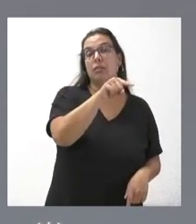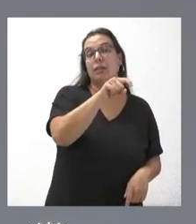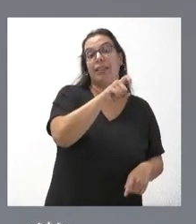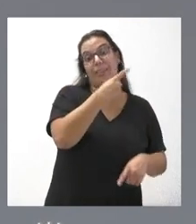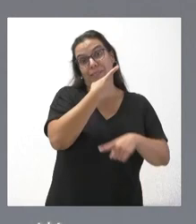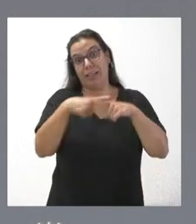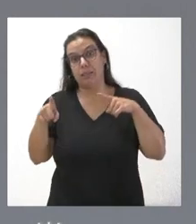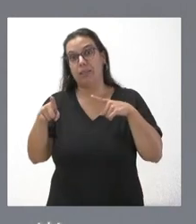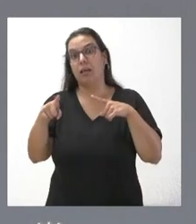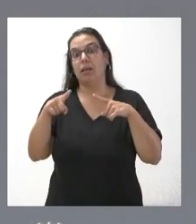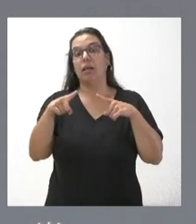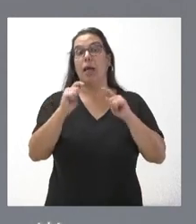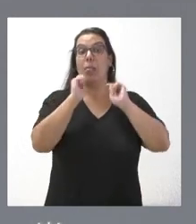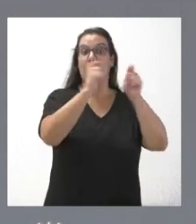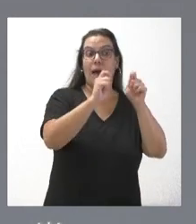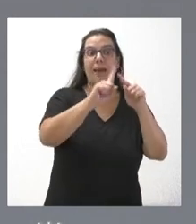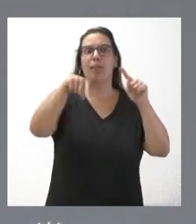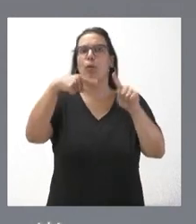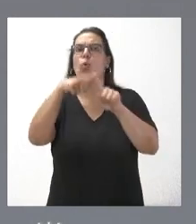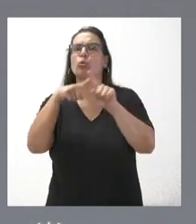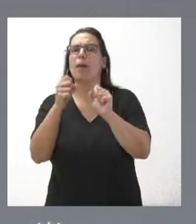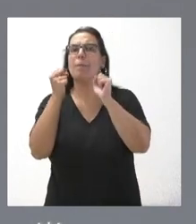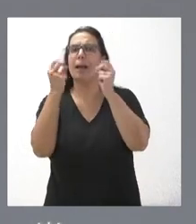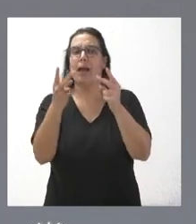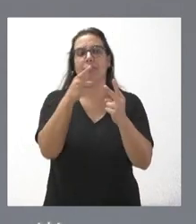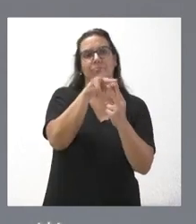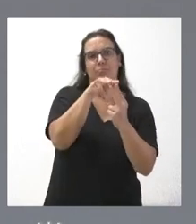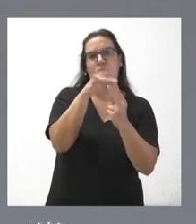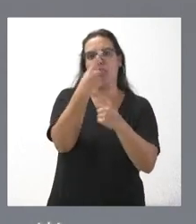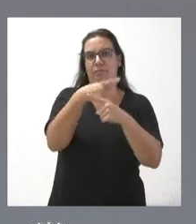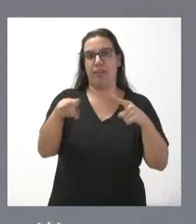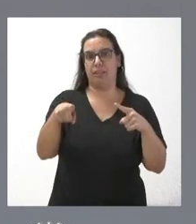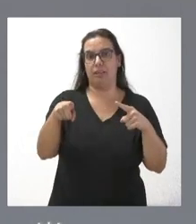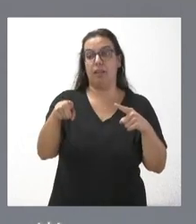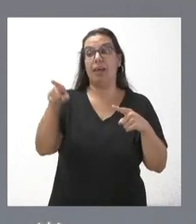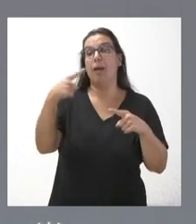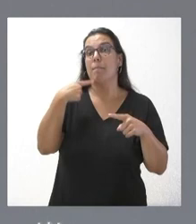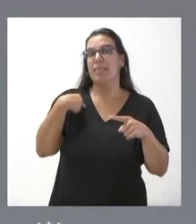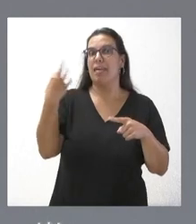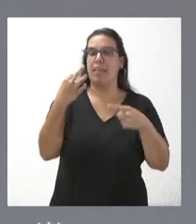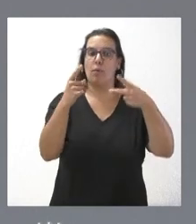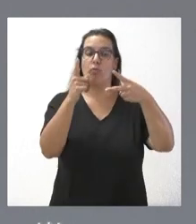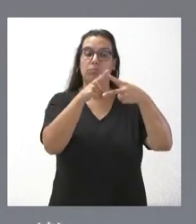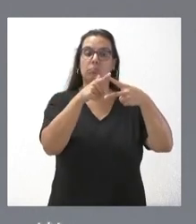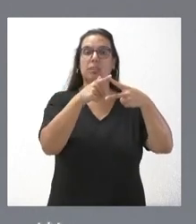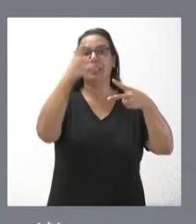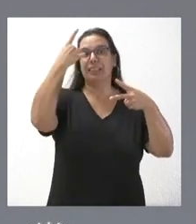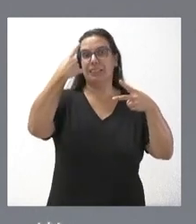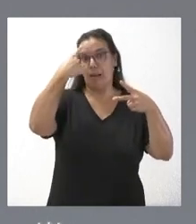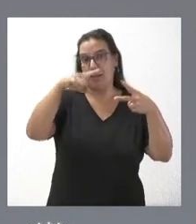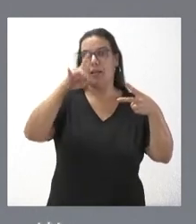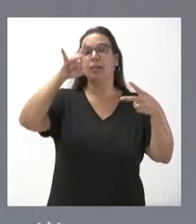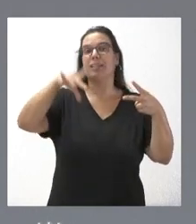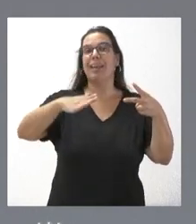la utilidad que se le va a dar. Son cosas distintas. Y aquí lo que se nos dice es que tenemos que aclarar la titularidad y que hay que abordar